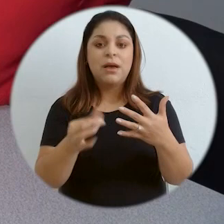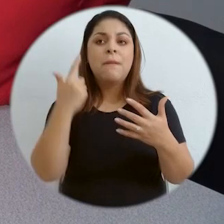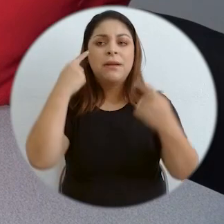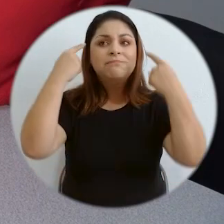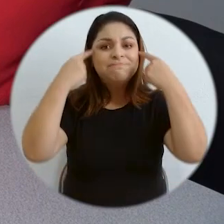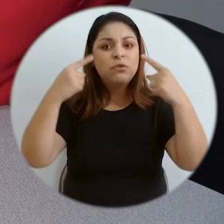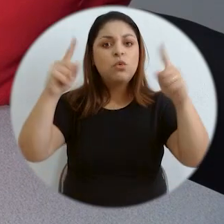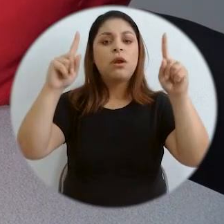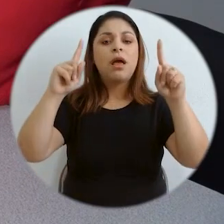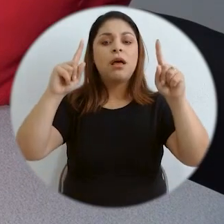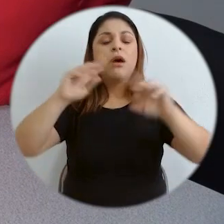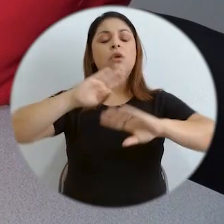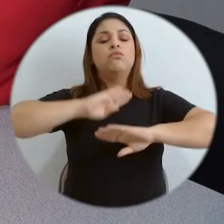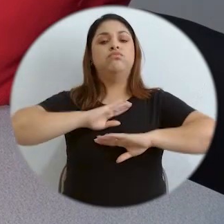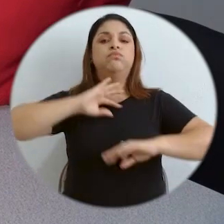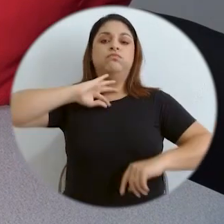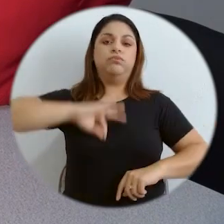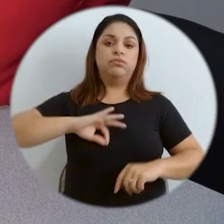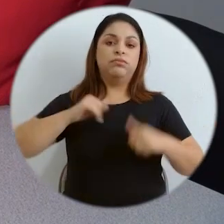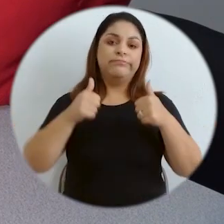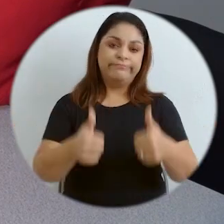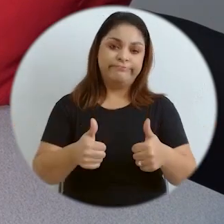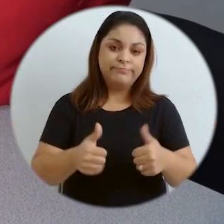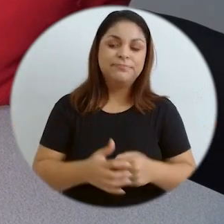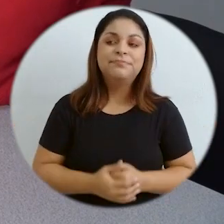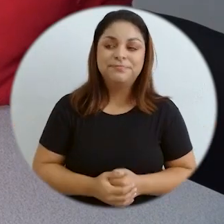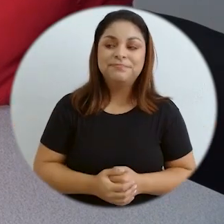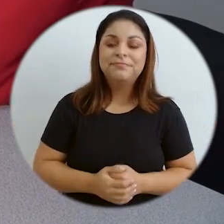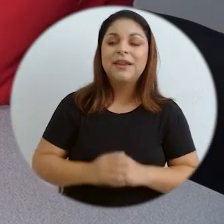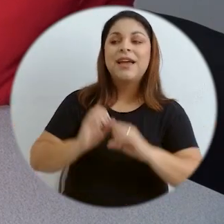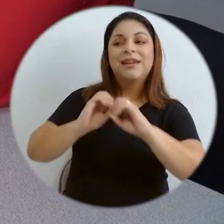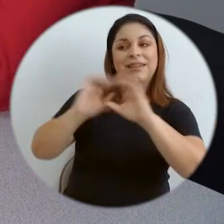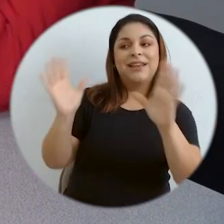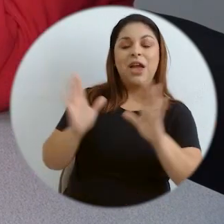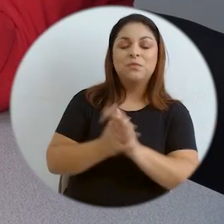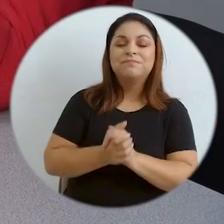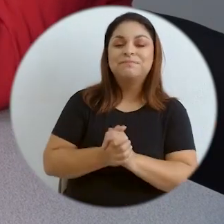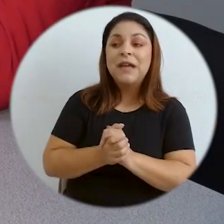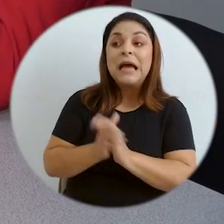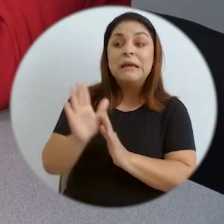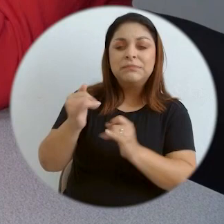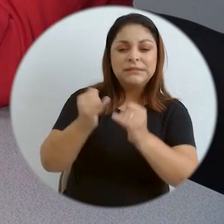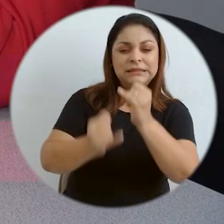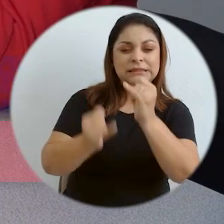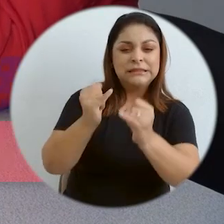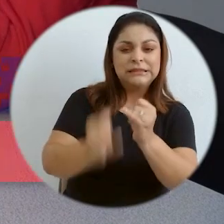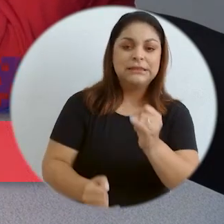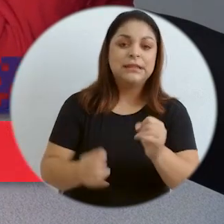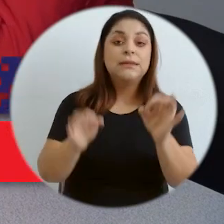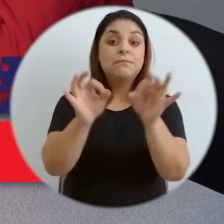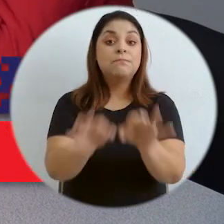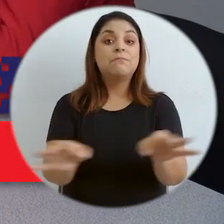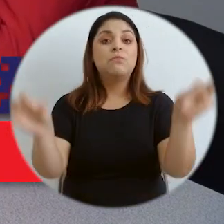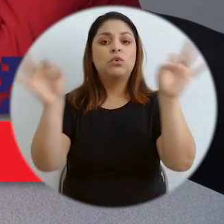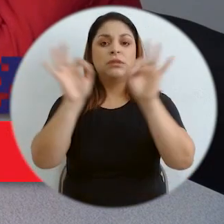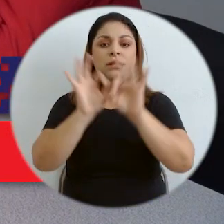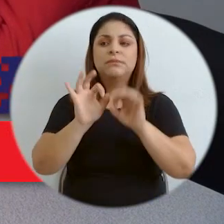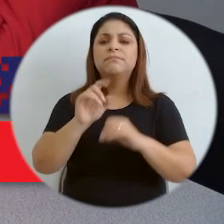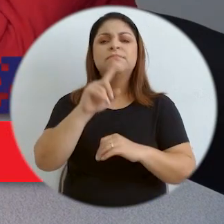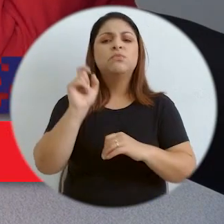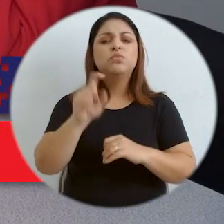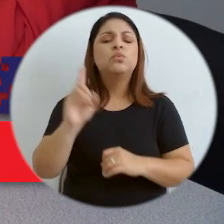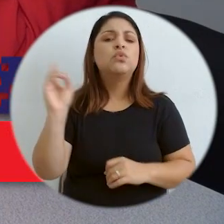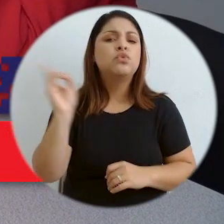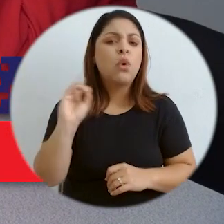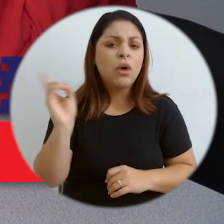puedan permitir alcanzar ese bienestar nuevamente. Claro, Kate, y para ir finalizando, y es muy importante,